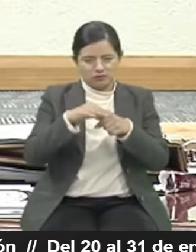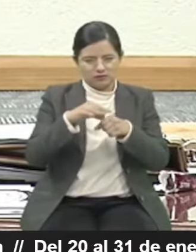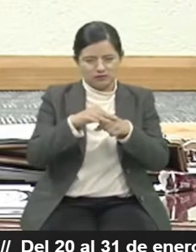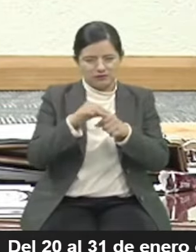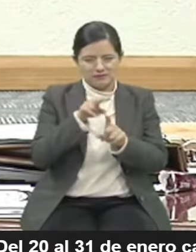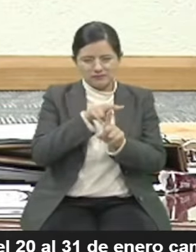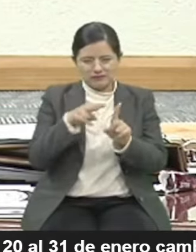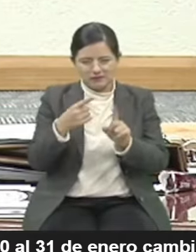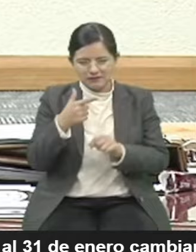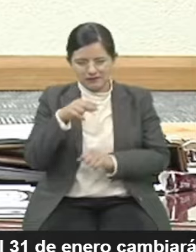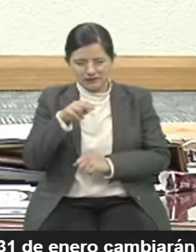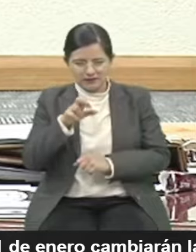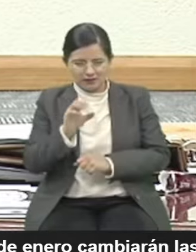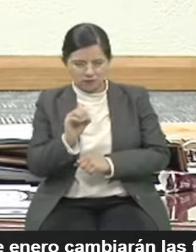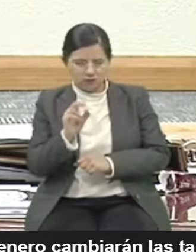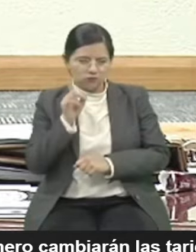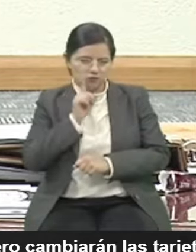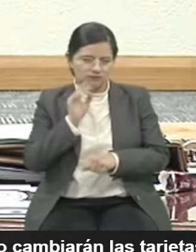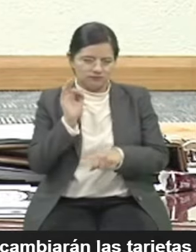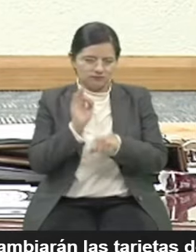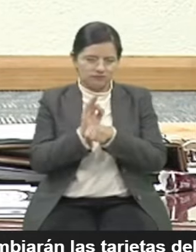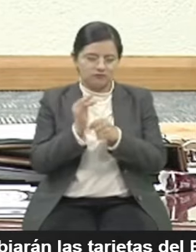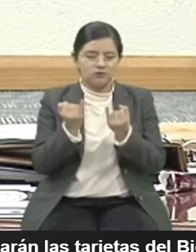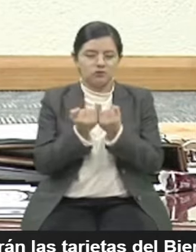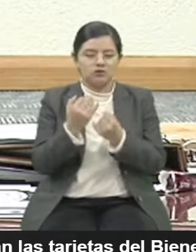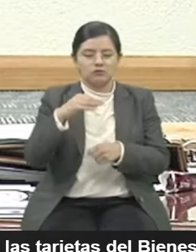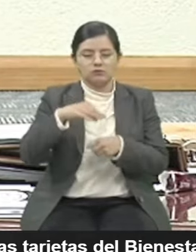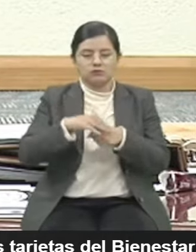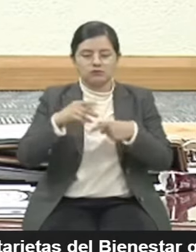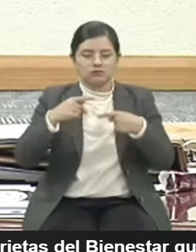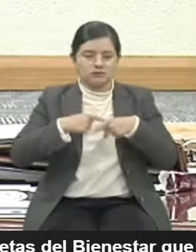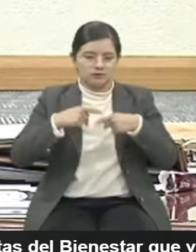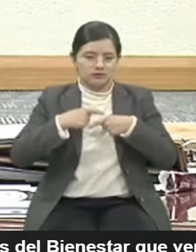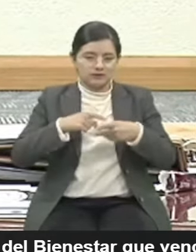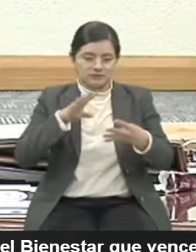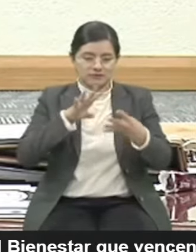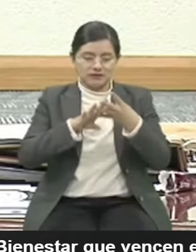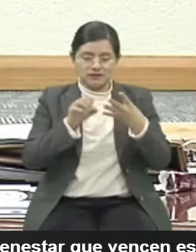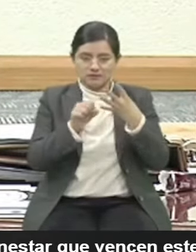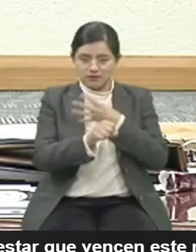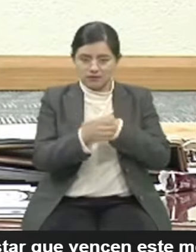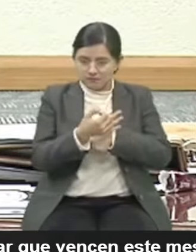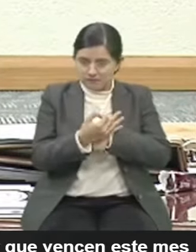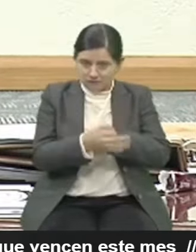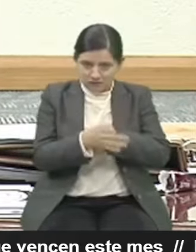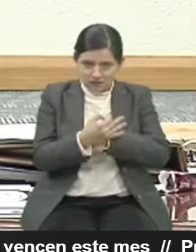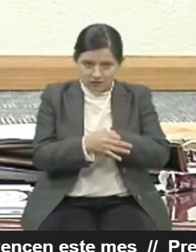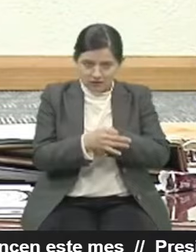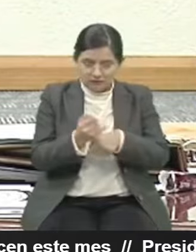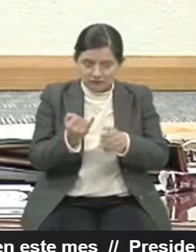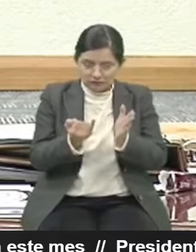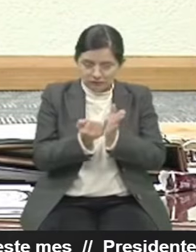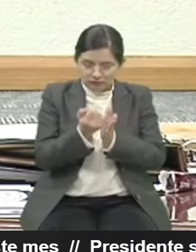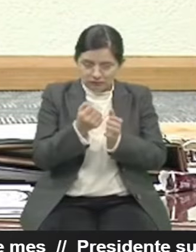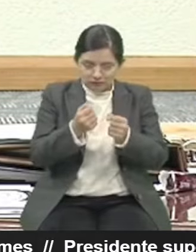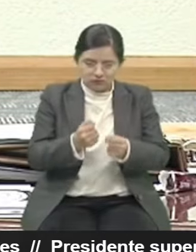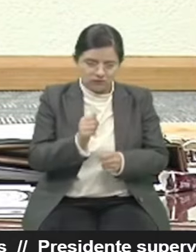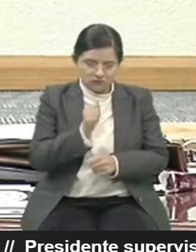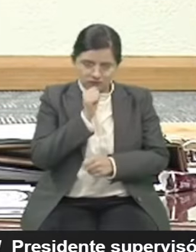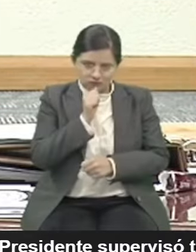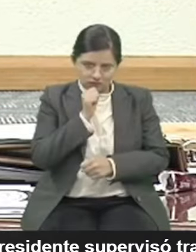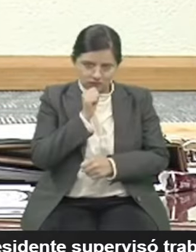de el voto de las personas en prisión preventiva que también estaremos en este año electoral